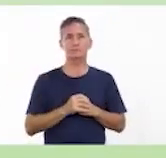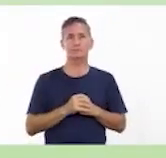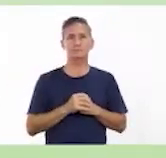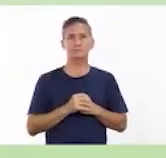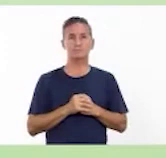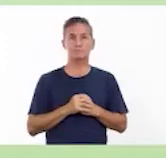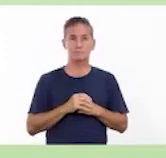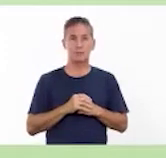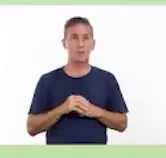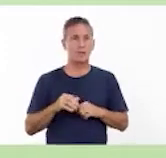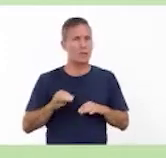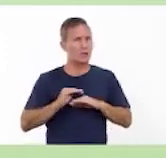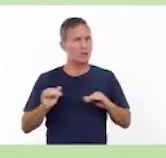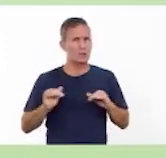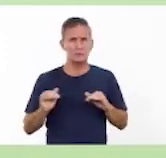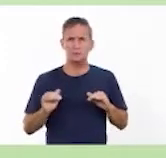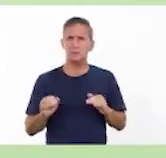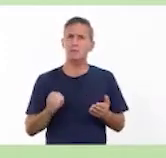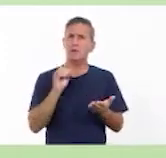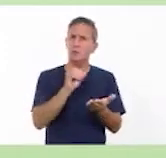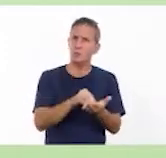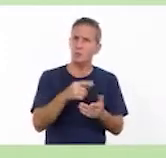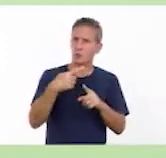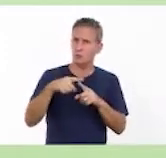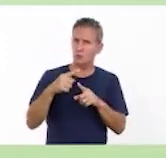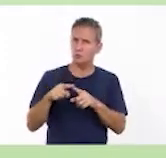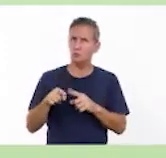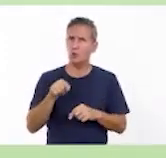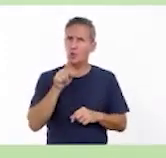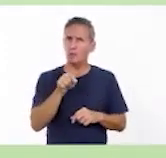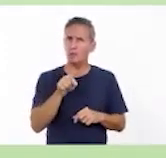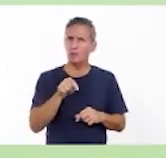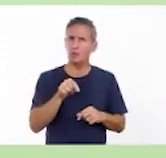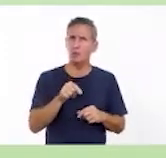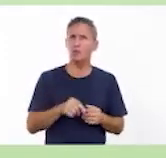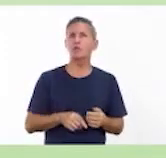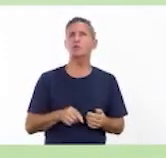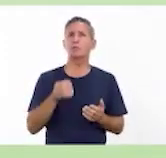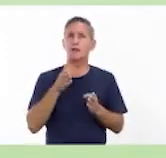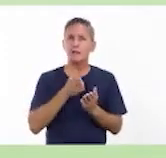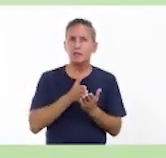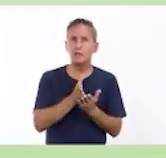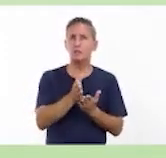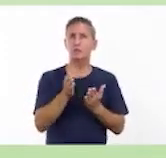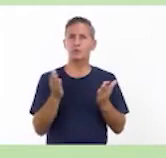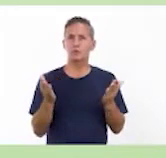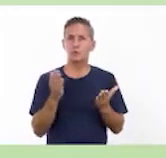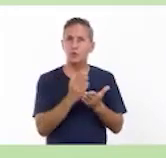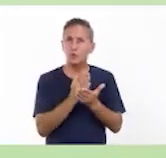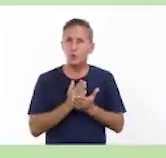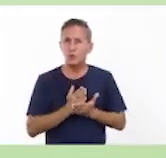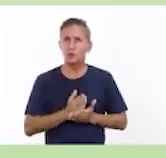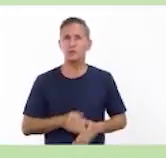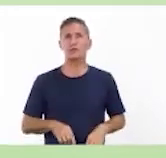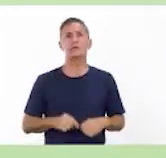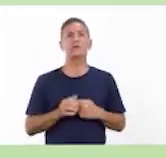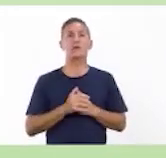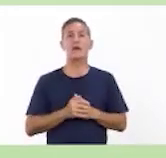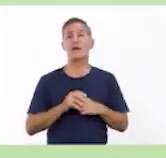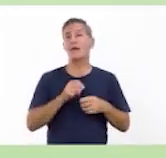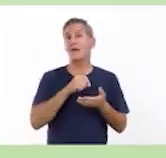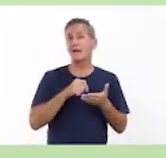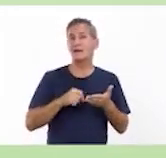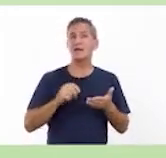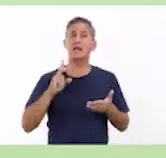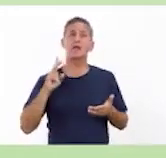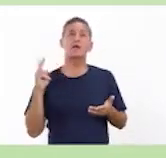2, 3 y 4. Ya habíamos puesto otro ejercicio, pero estos para que sigan consolidando.